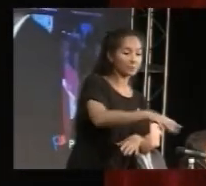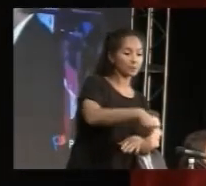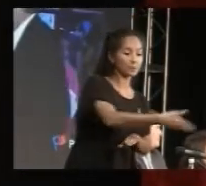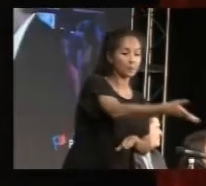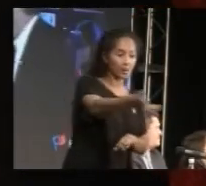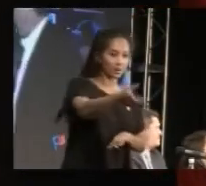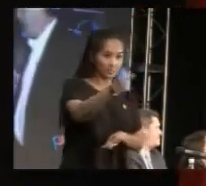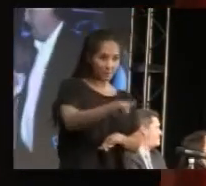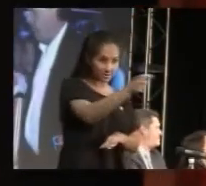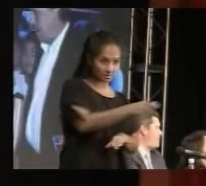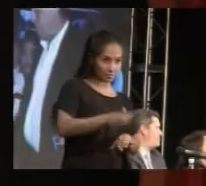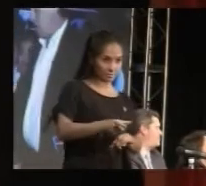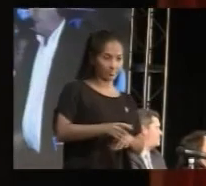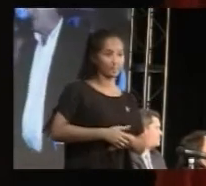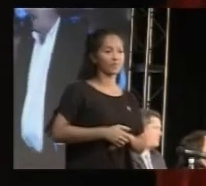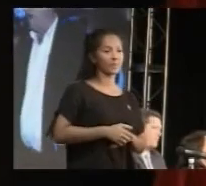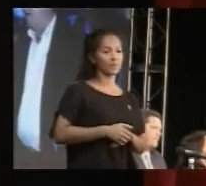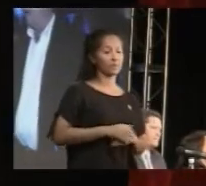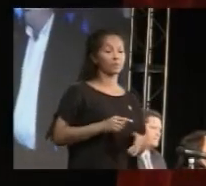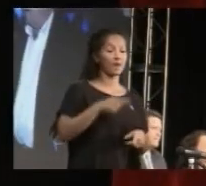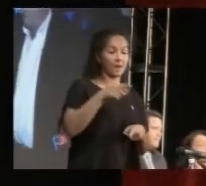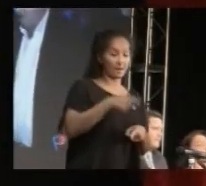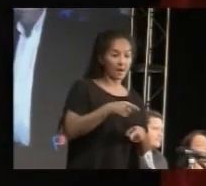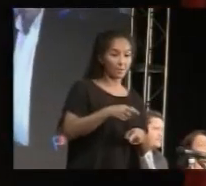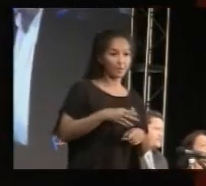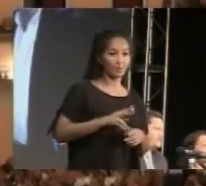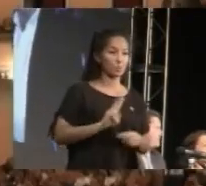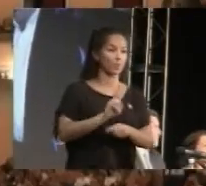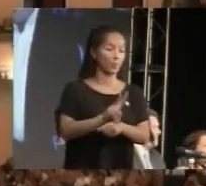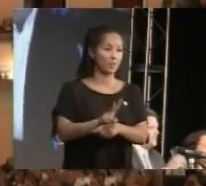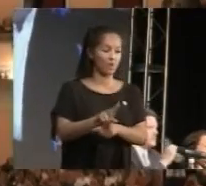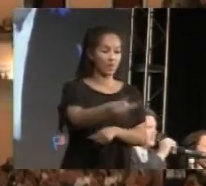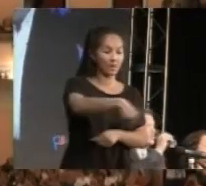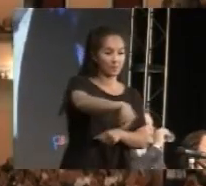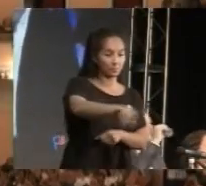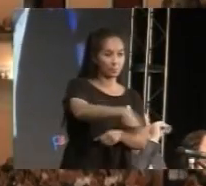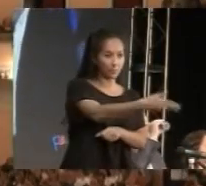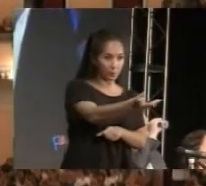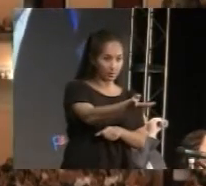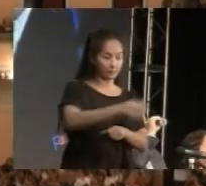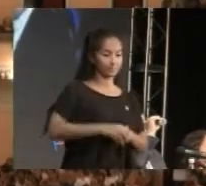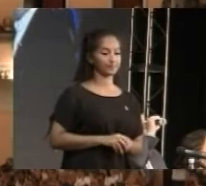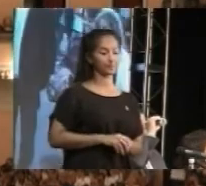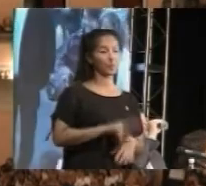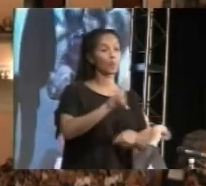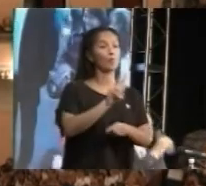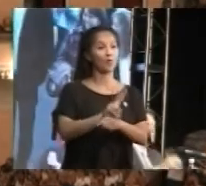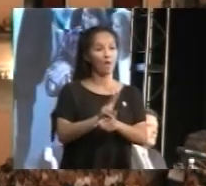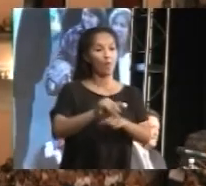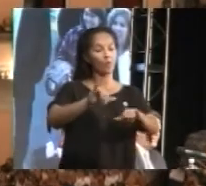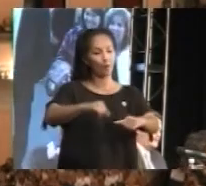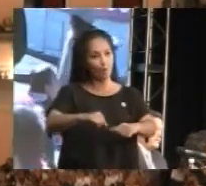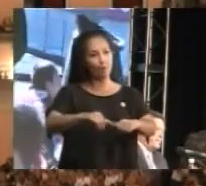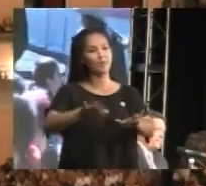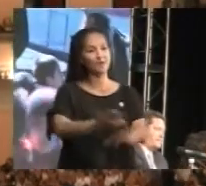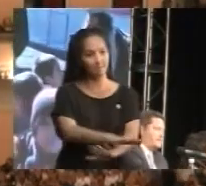municipal, y donde accionamos inmediatamente en contra de usurpaciones en el espacio público. En resguardo de jóvenes y adolescentes